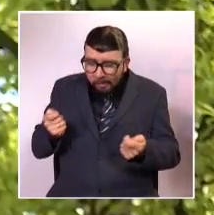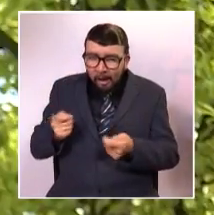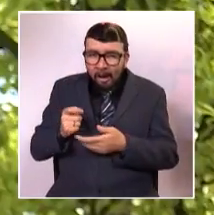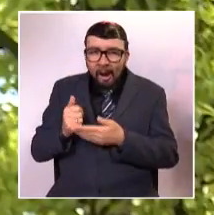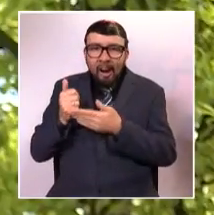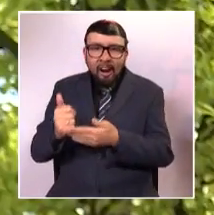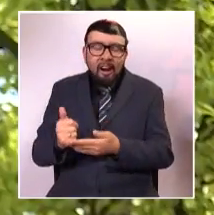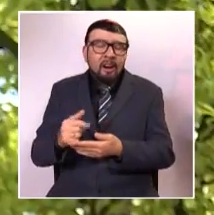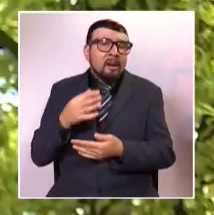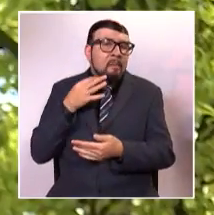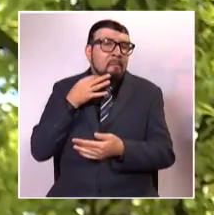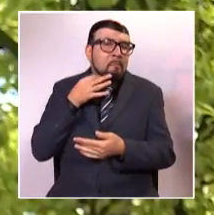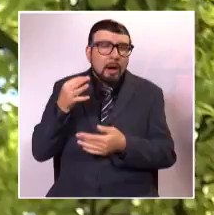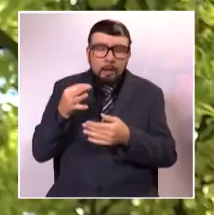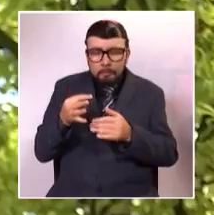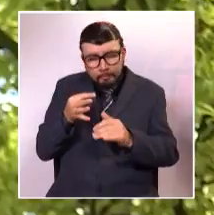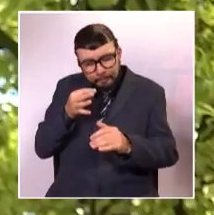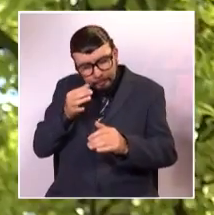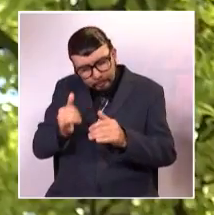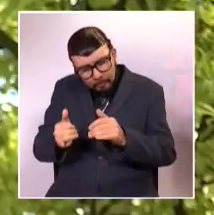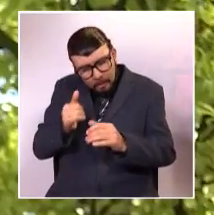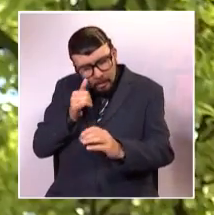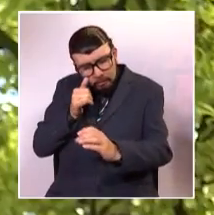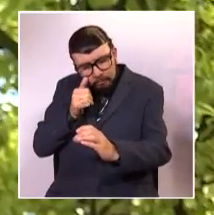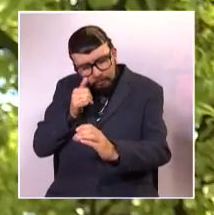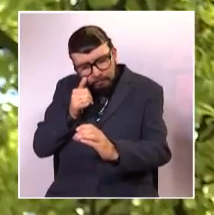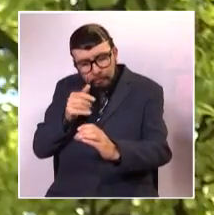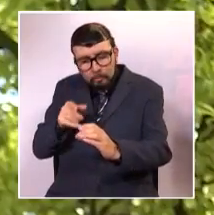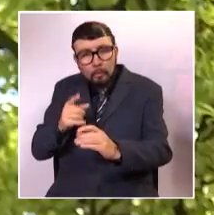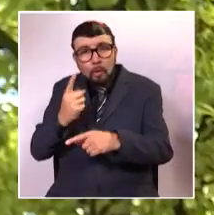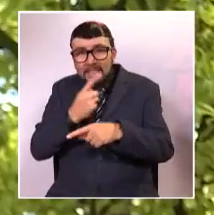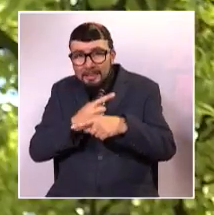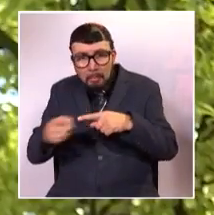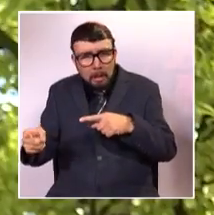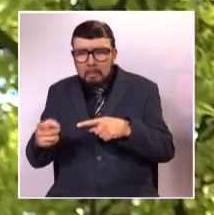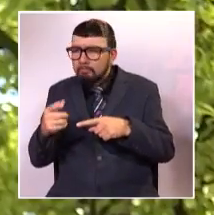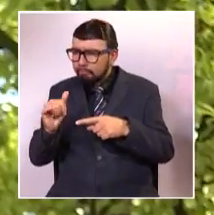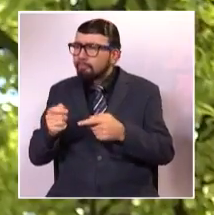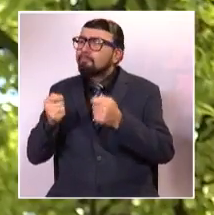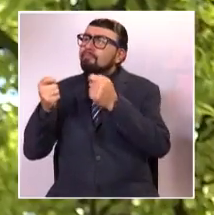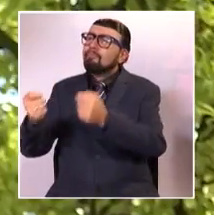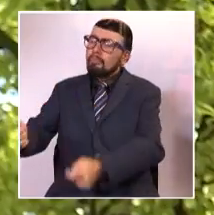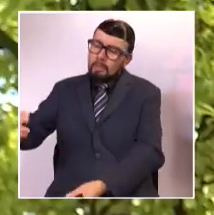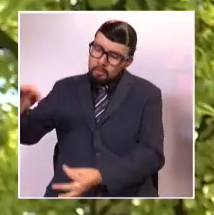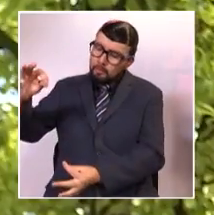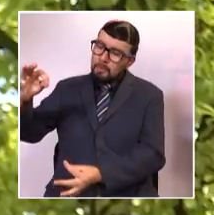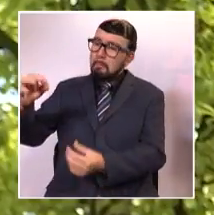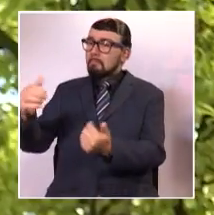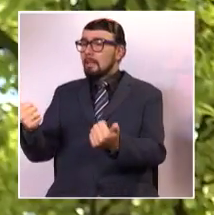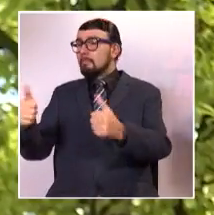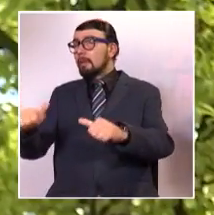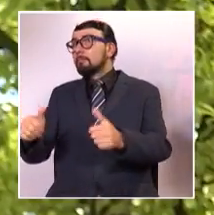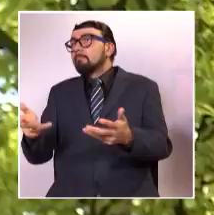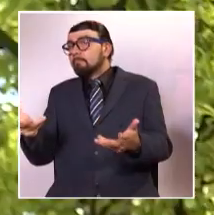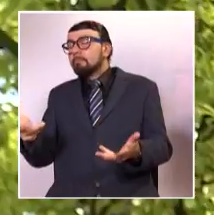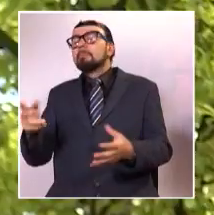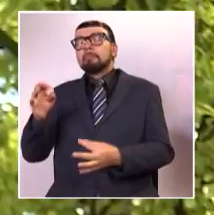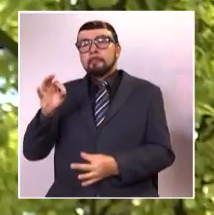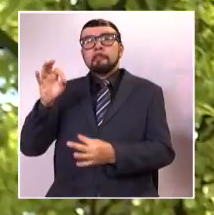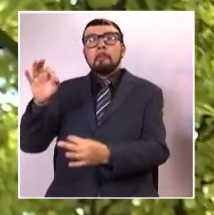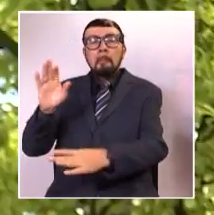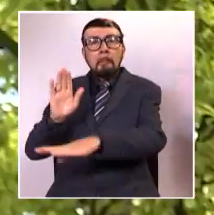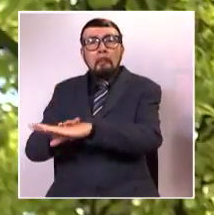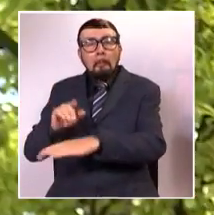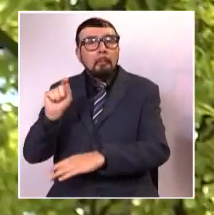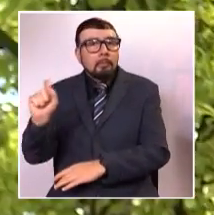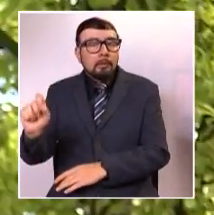la biopsia pues que no se demora menos de una semana, ya la estamos haciendo y estamos dando un diagnóstico, poniéndole